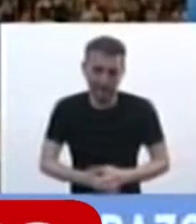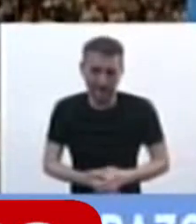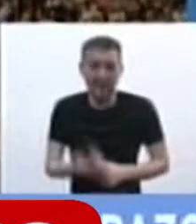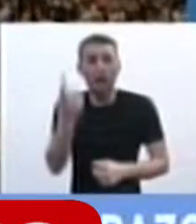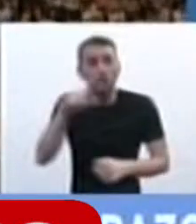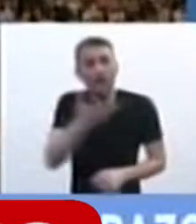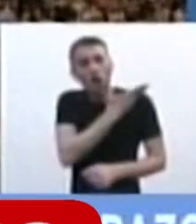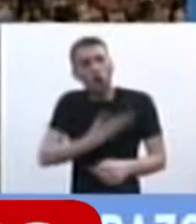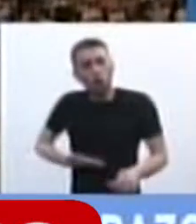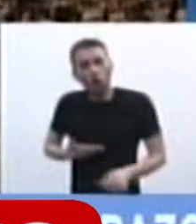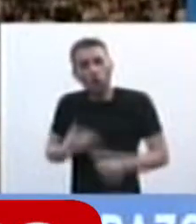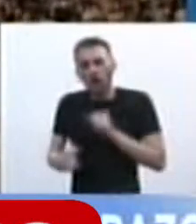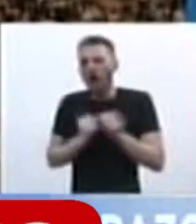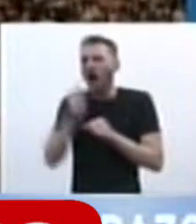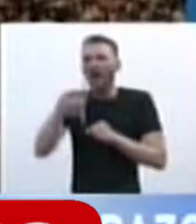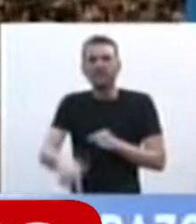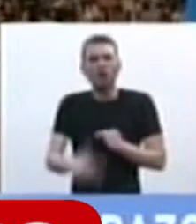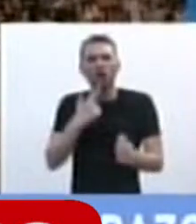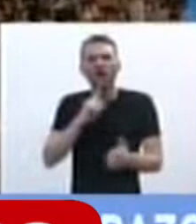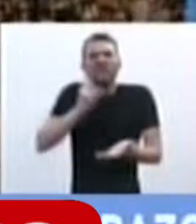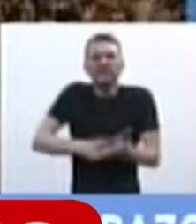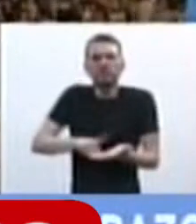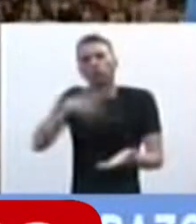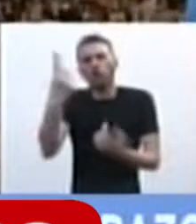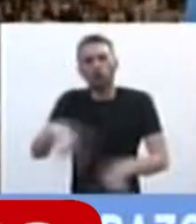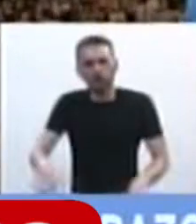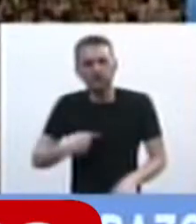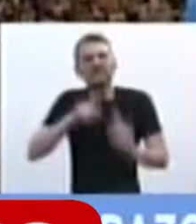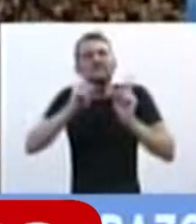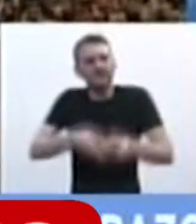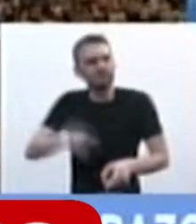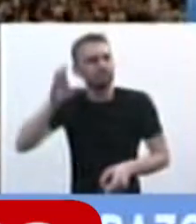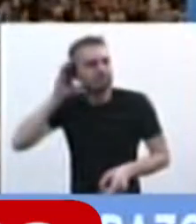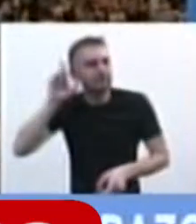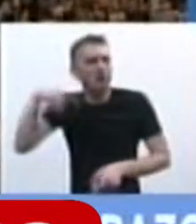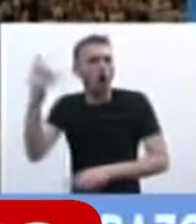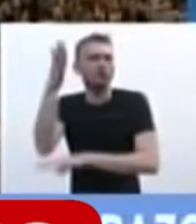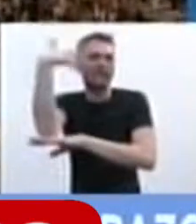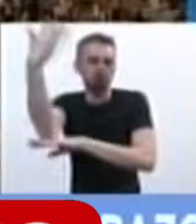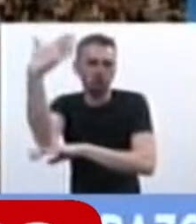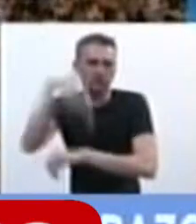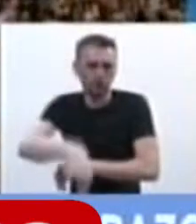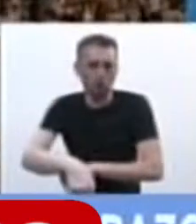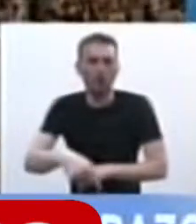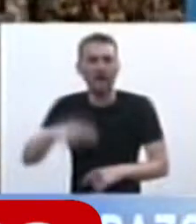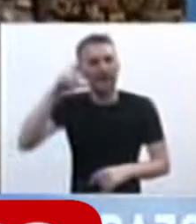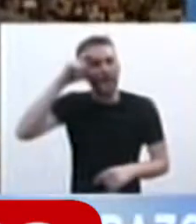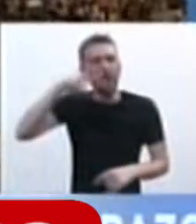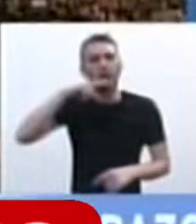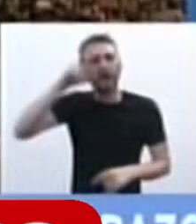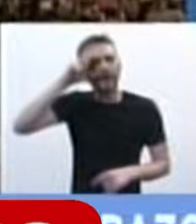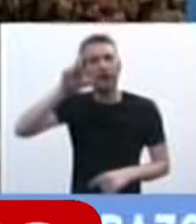el gobierno hasta ahora tomó otro camino, porque también escuché a otra expositora, Evelyn